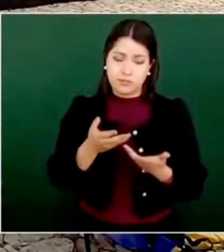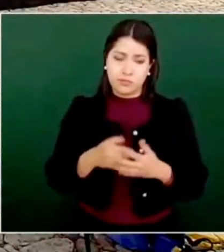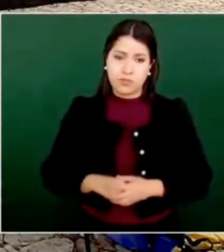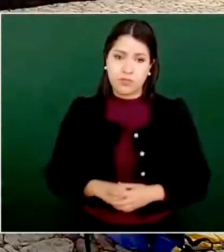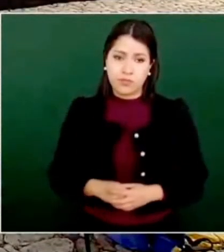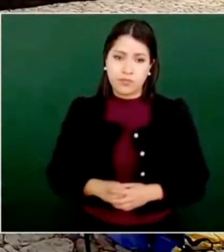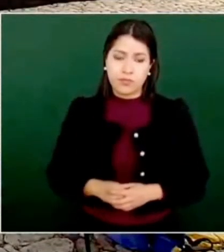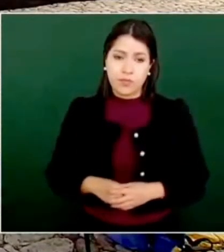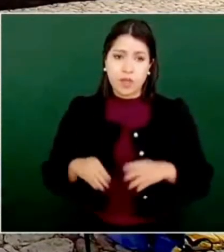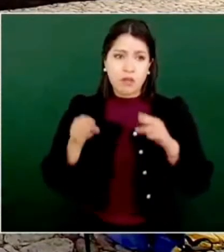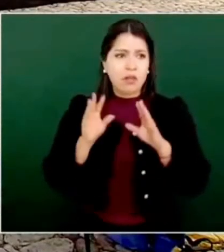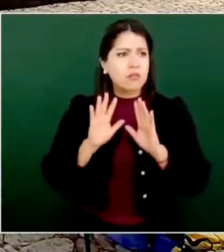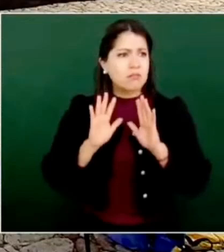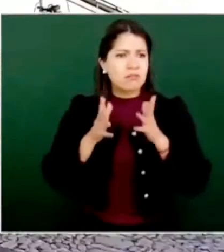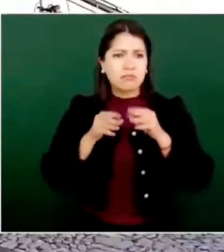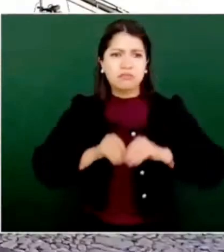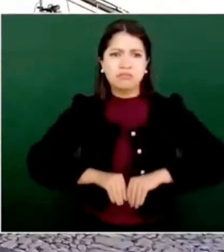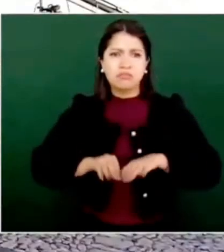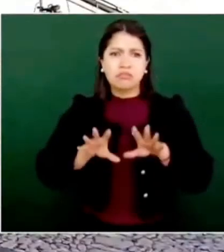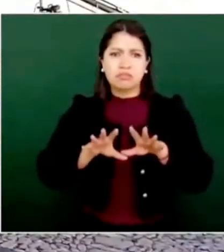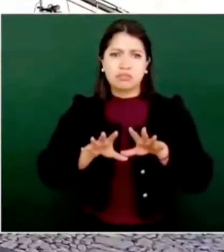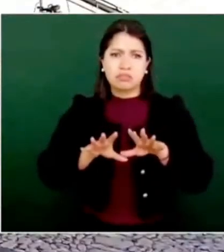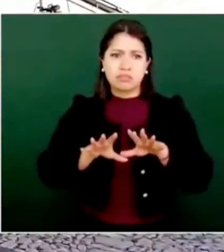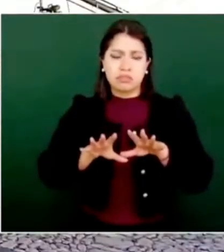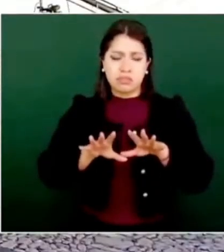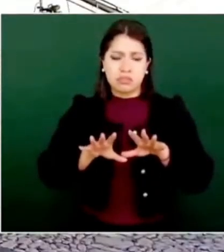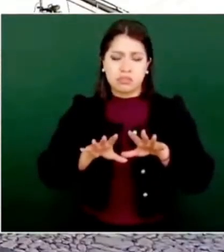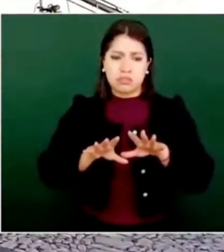da a conocer